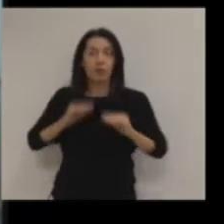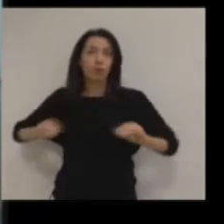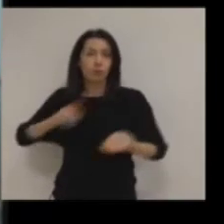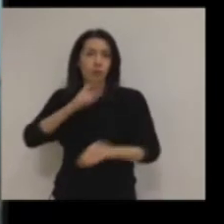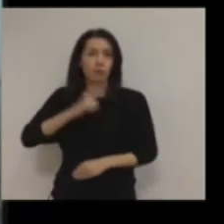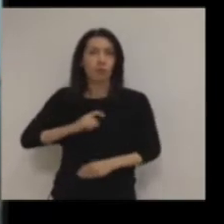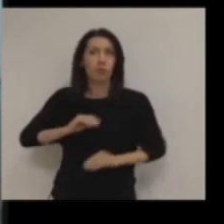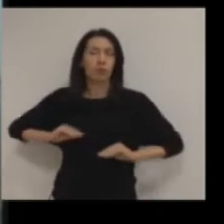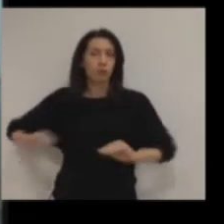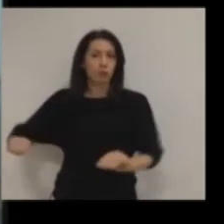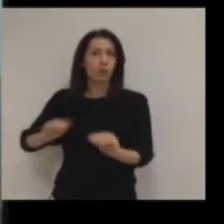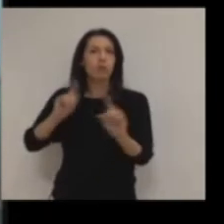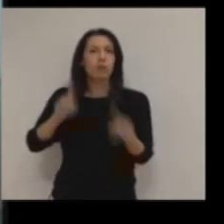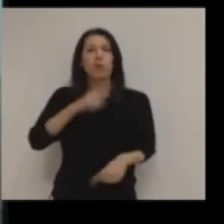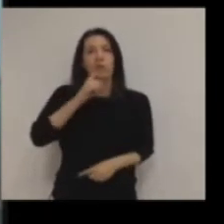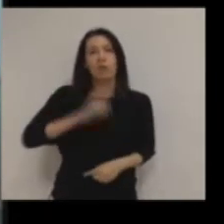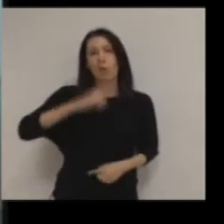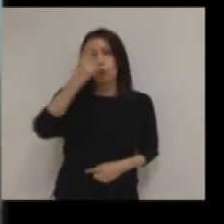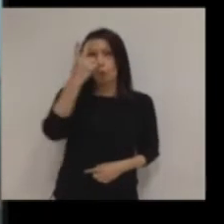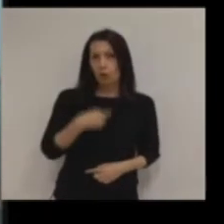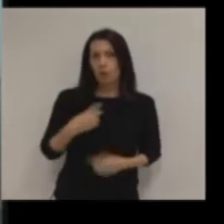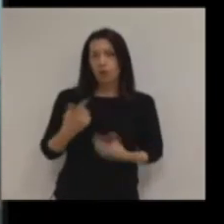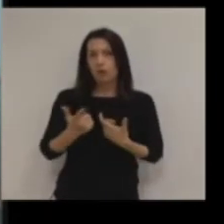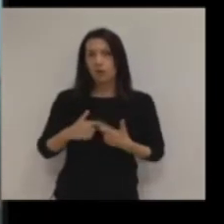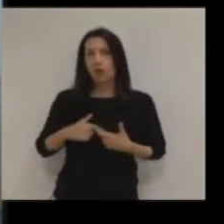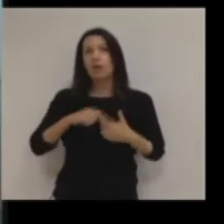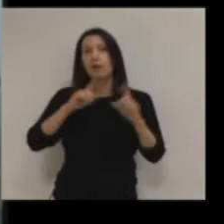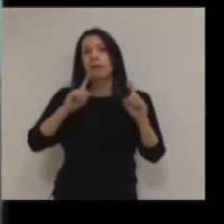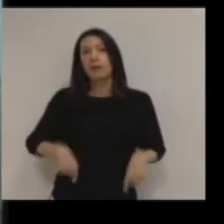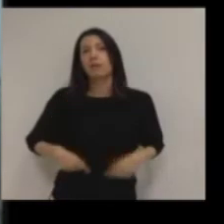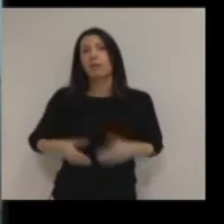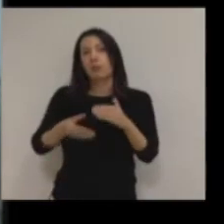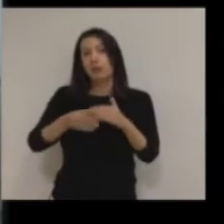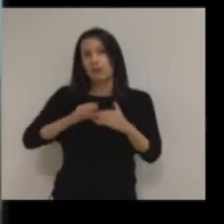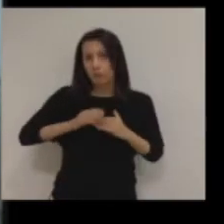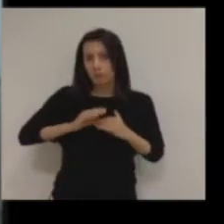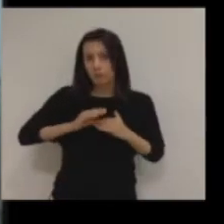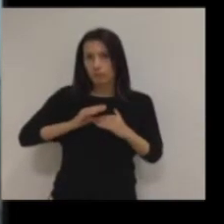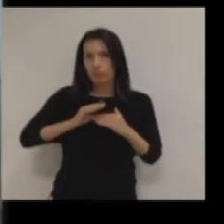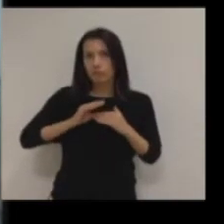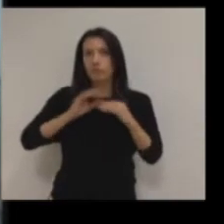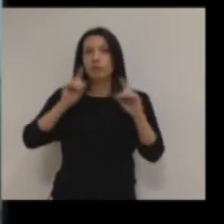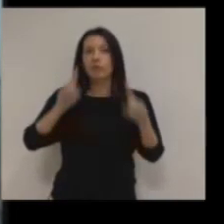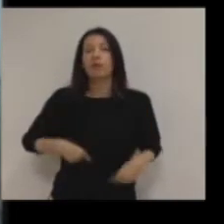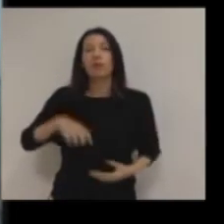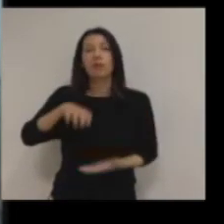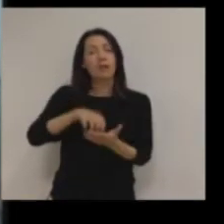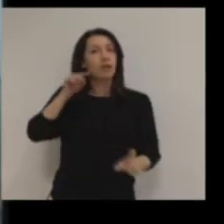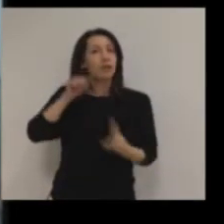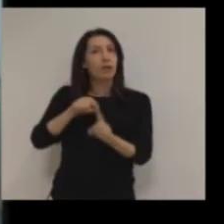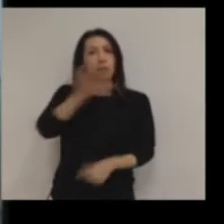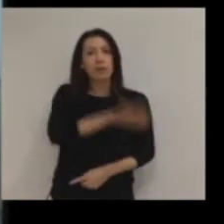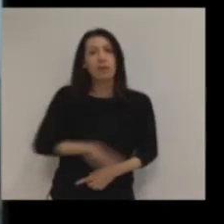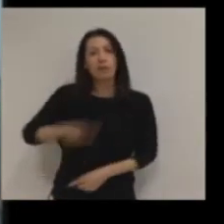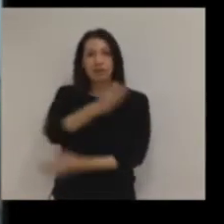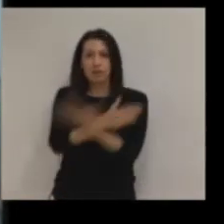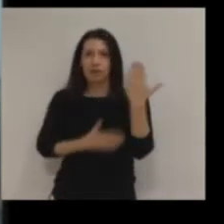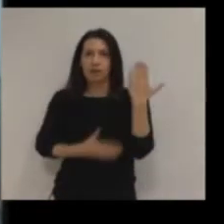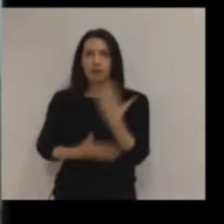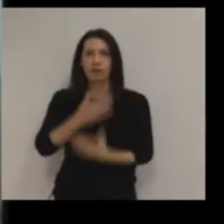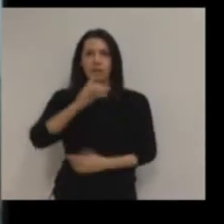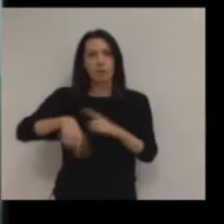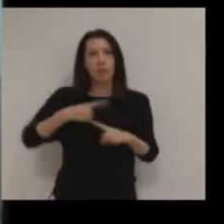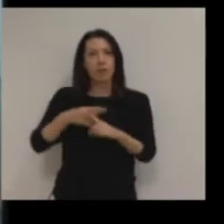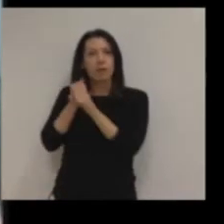Fundación Vodafone, Fundación 11, el CEAPAD y el Centro de Referencia Estatal de Discapacidad